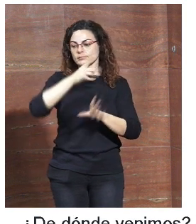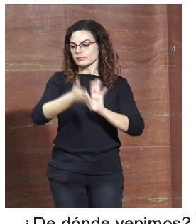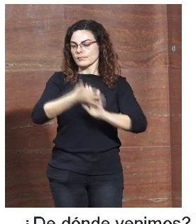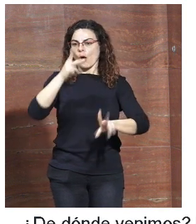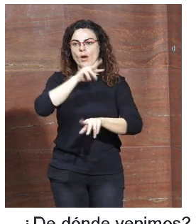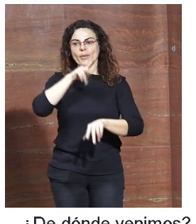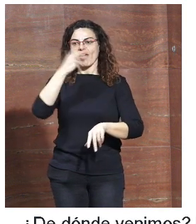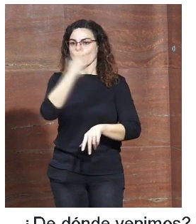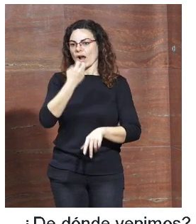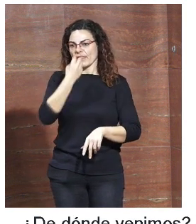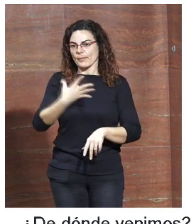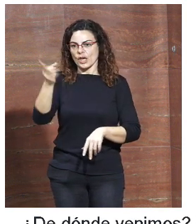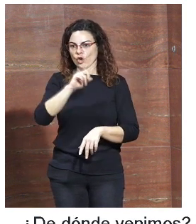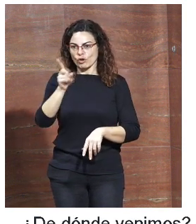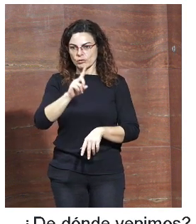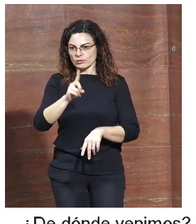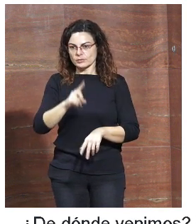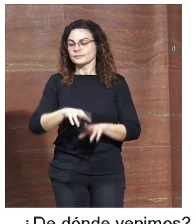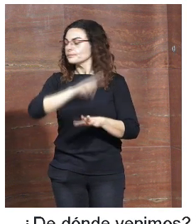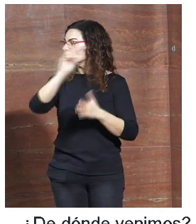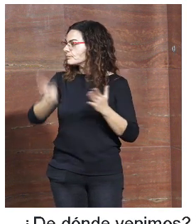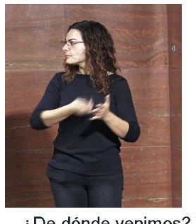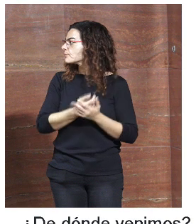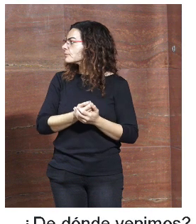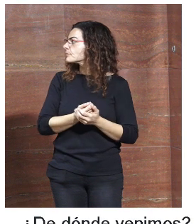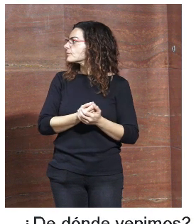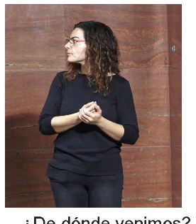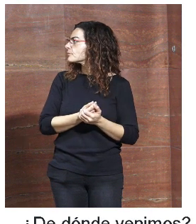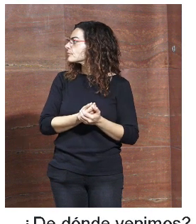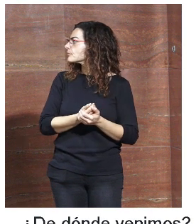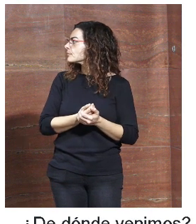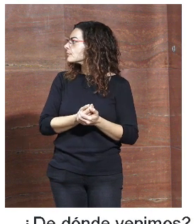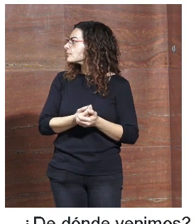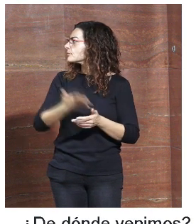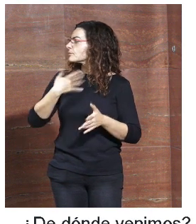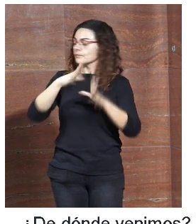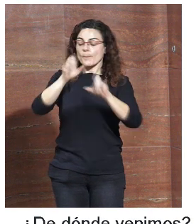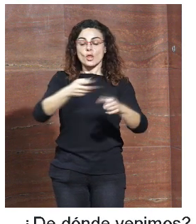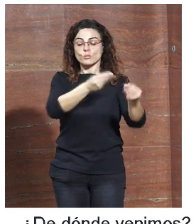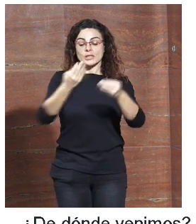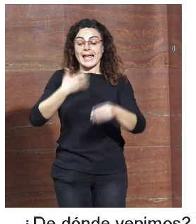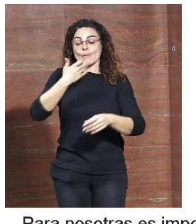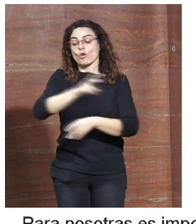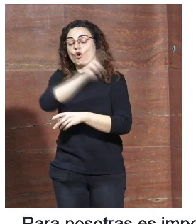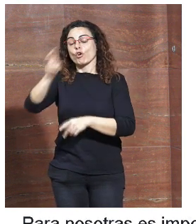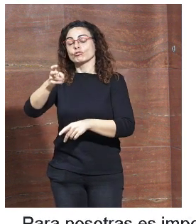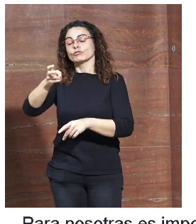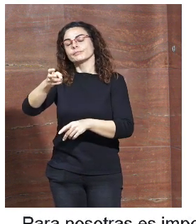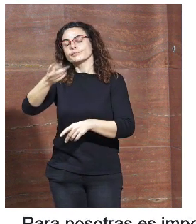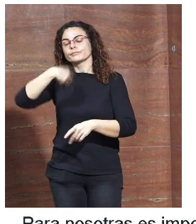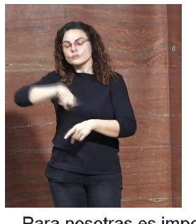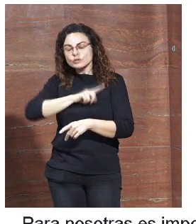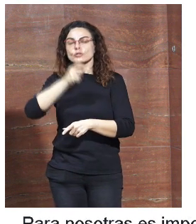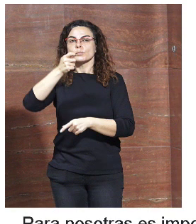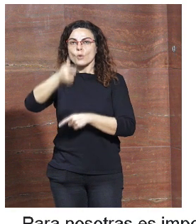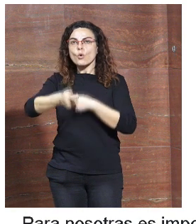de Juan Sari, que también son cooperativas de arquitectas feministas, ¿no? Y ponía pues aquí otros ejemplos de lo que hemos ido,